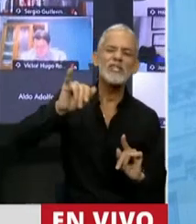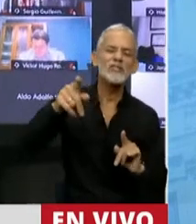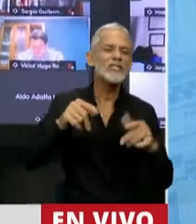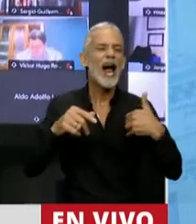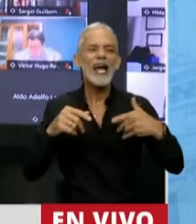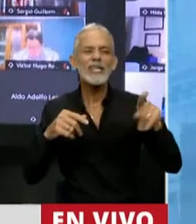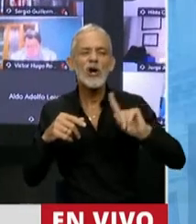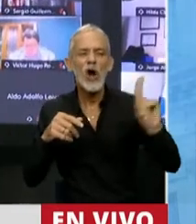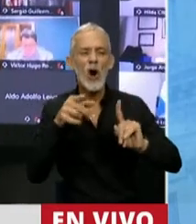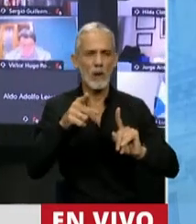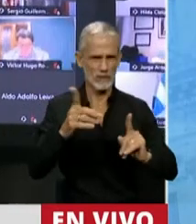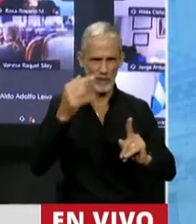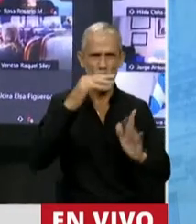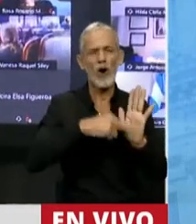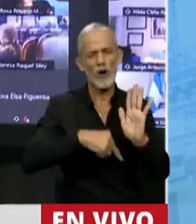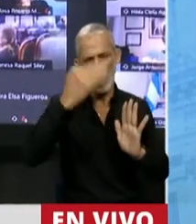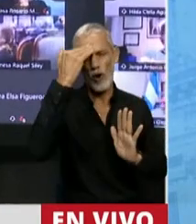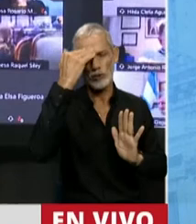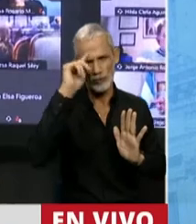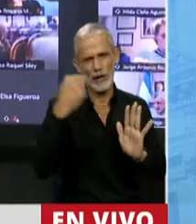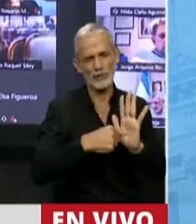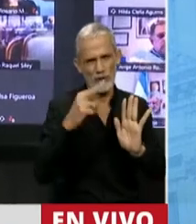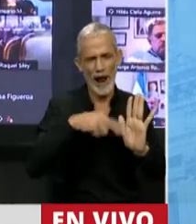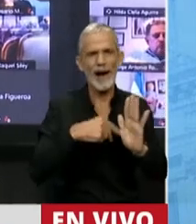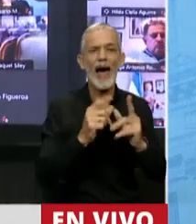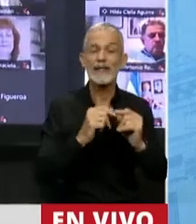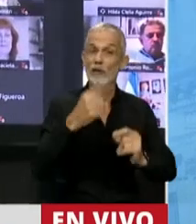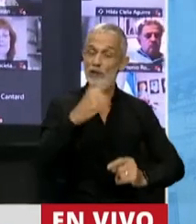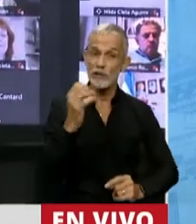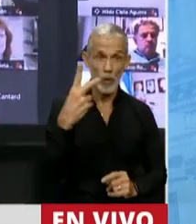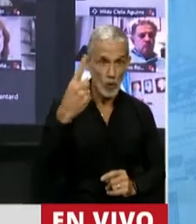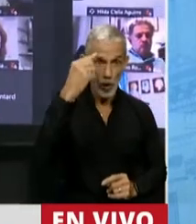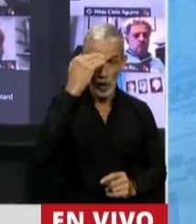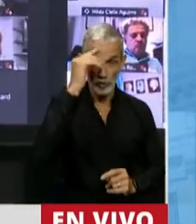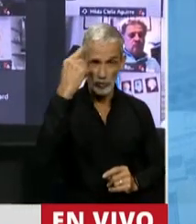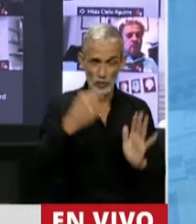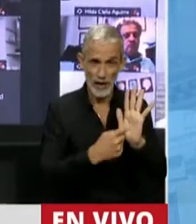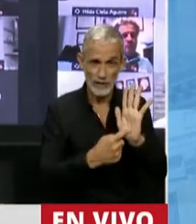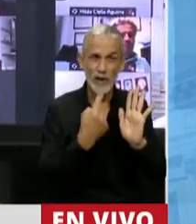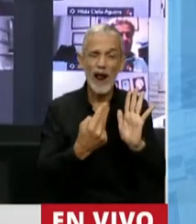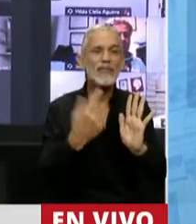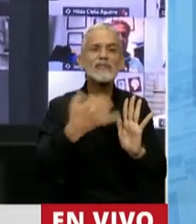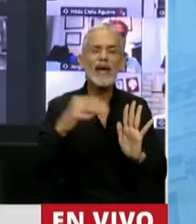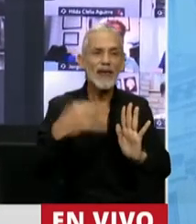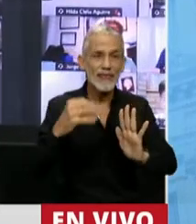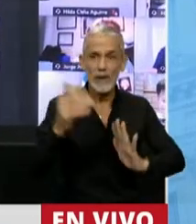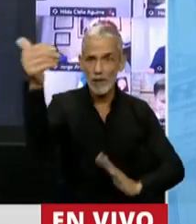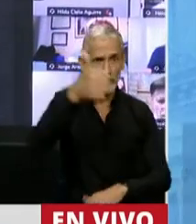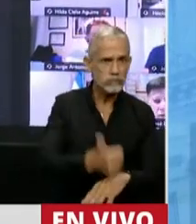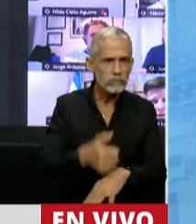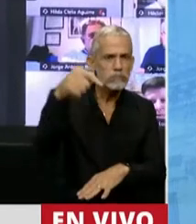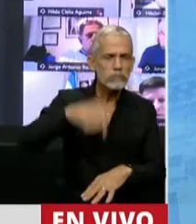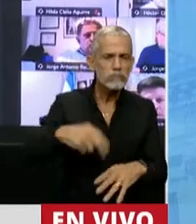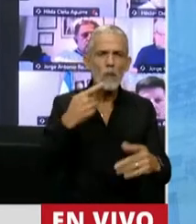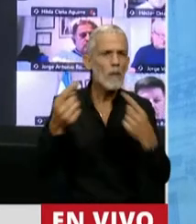quién es patria que lea la constitución nacional en el artículo 101 de la constitución dice que tiene que venir aquí a